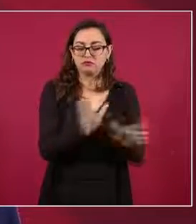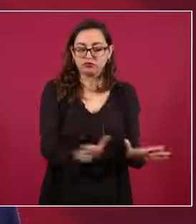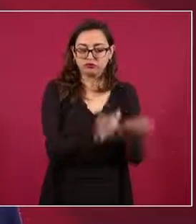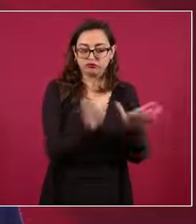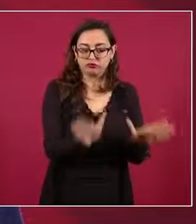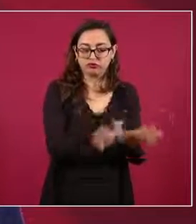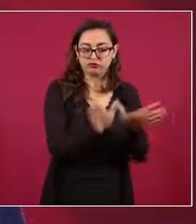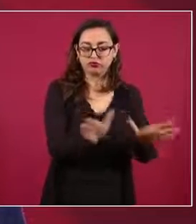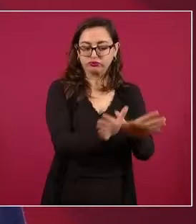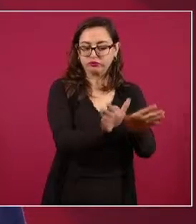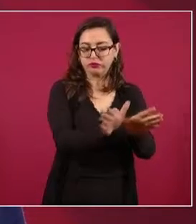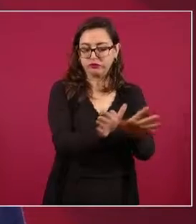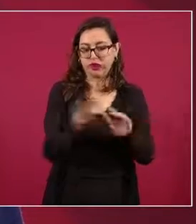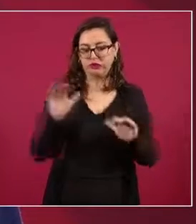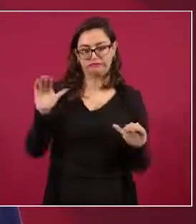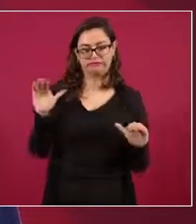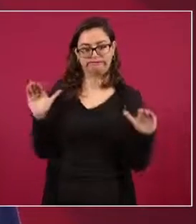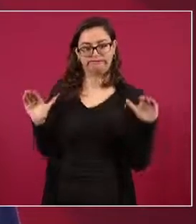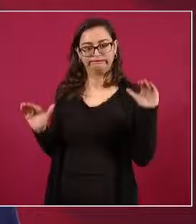para que así